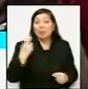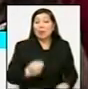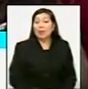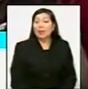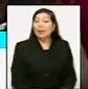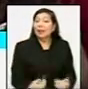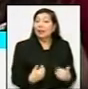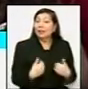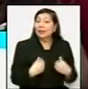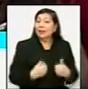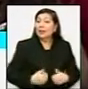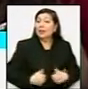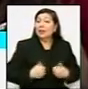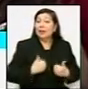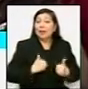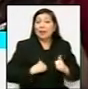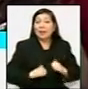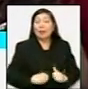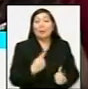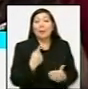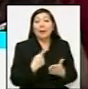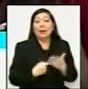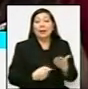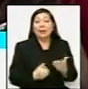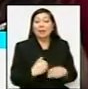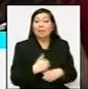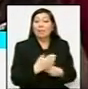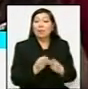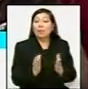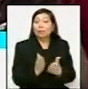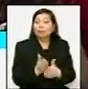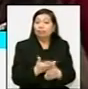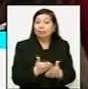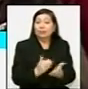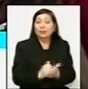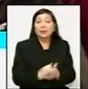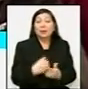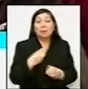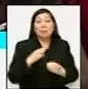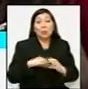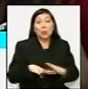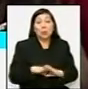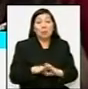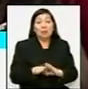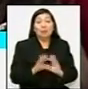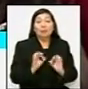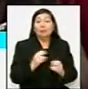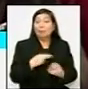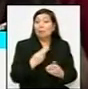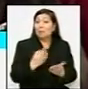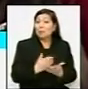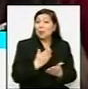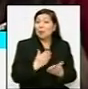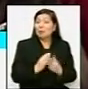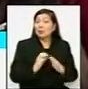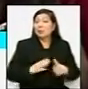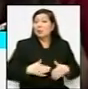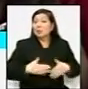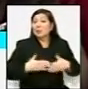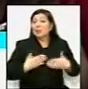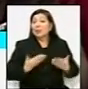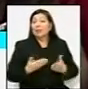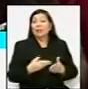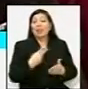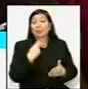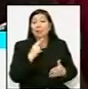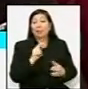a tener esa vida activa para que motive la participación de los militantes. Y si tiene una crisis, va a tener la posibilidad de